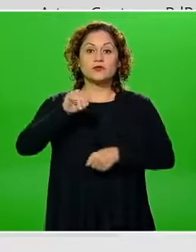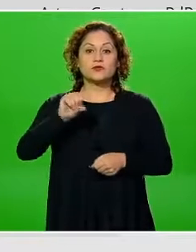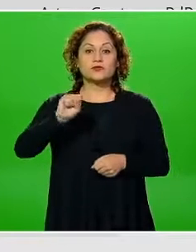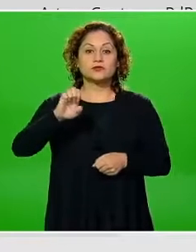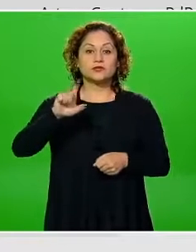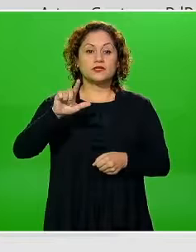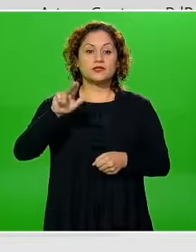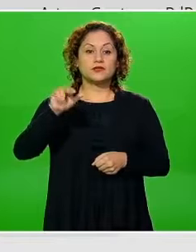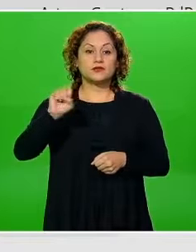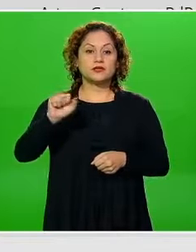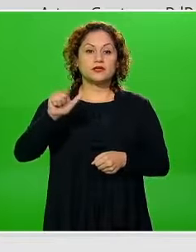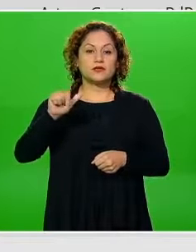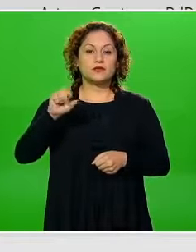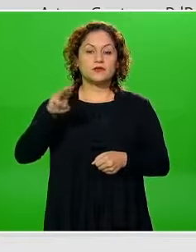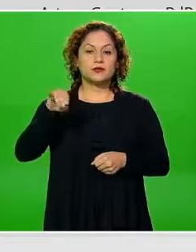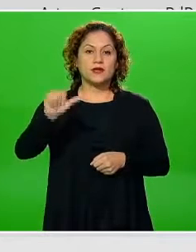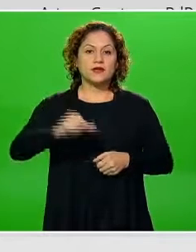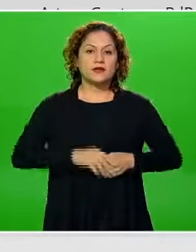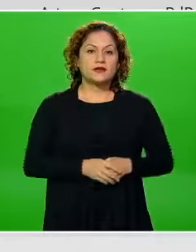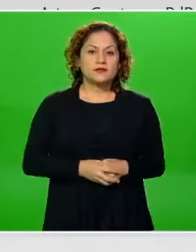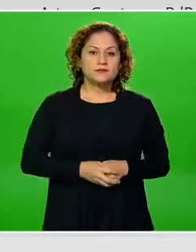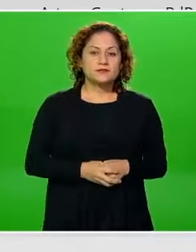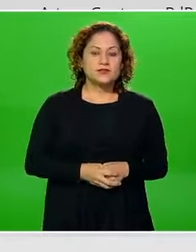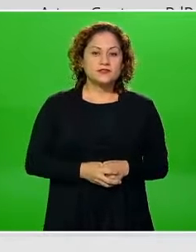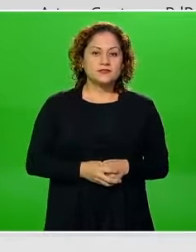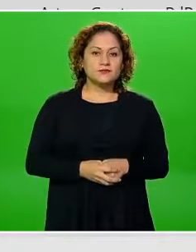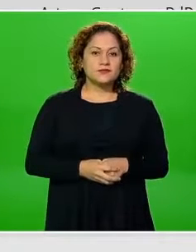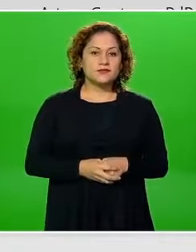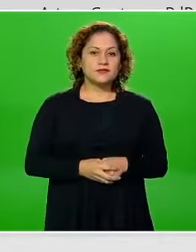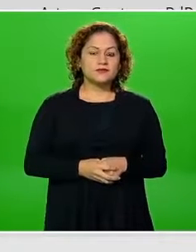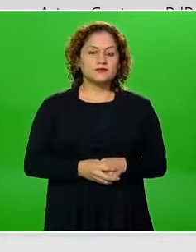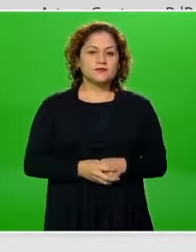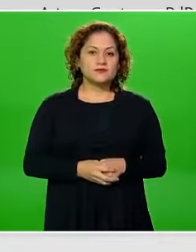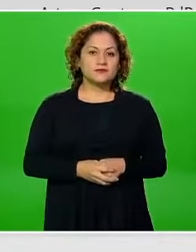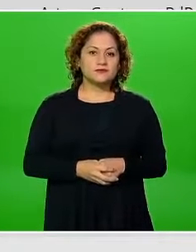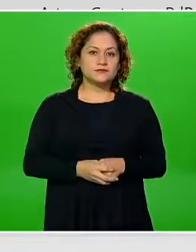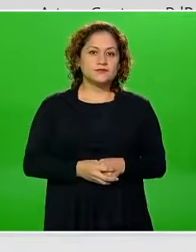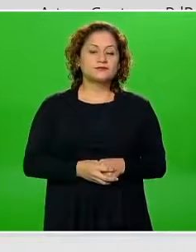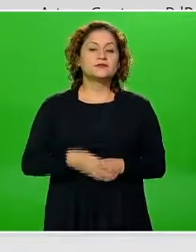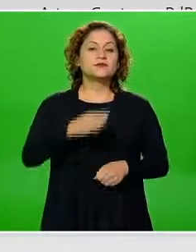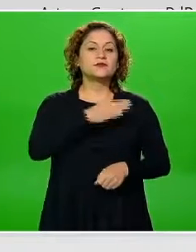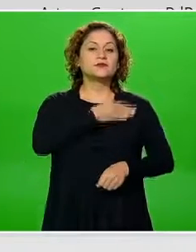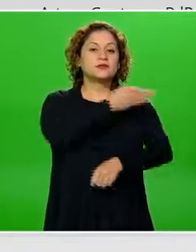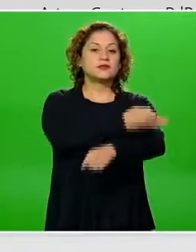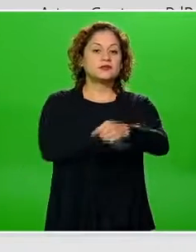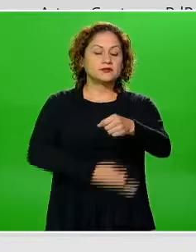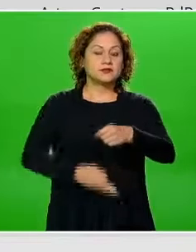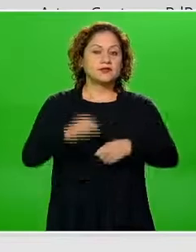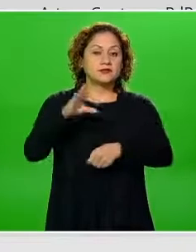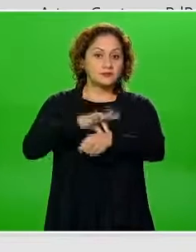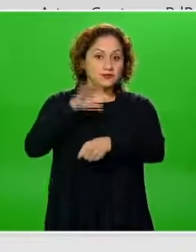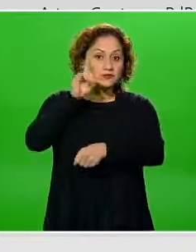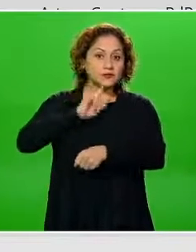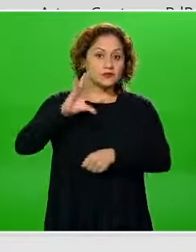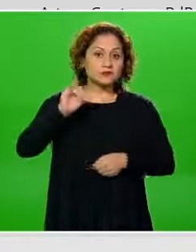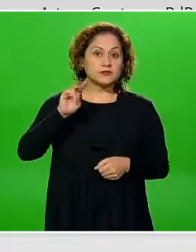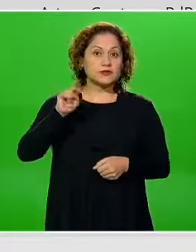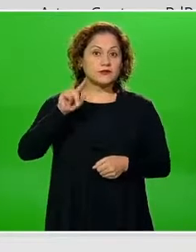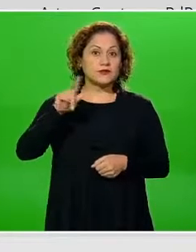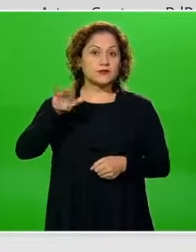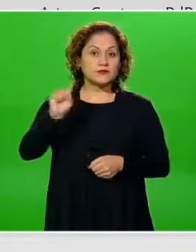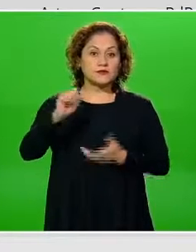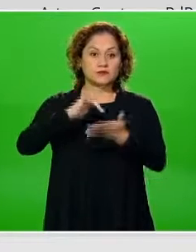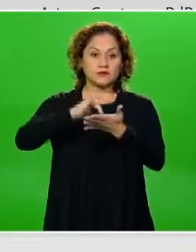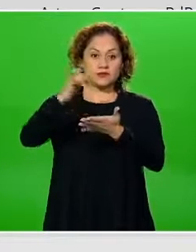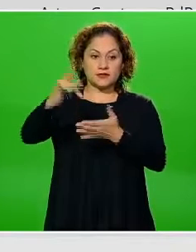Segarra, aquí con nosotros. Buenas tardes, doctor, bienvenido. Muy buenas tardes, doctora Ceballos, gracias. Gracias, qué